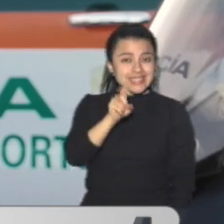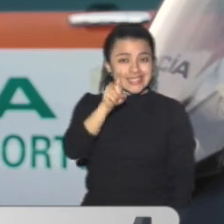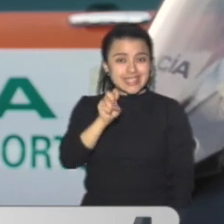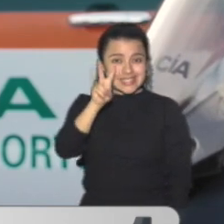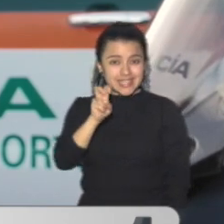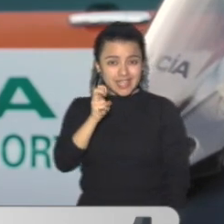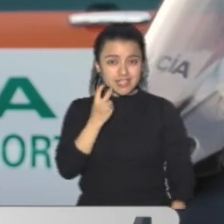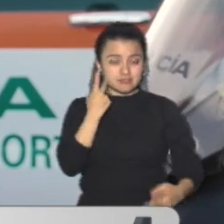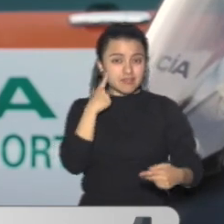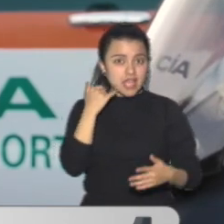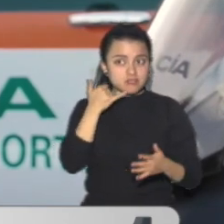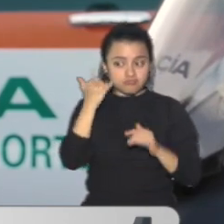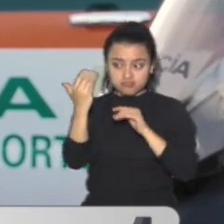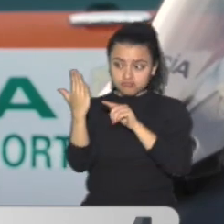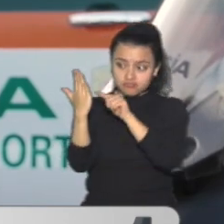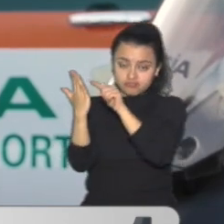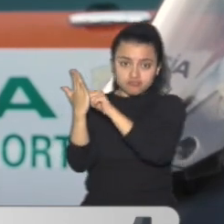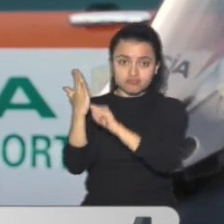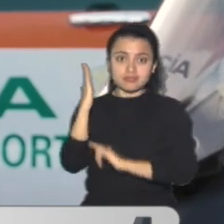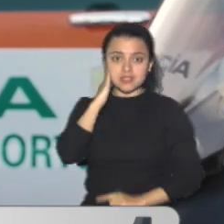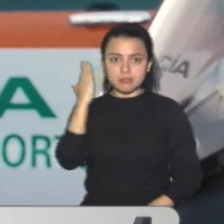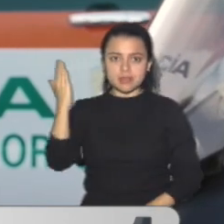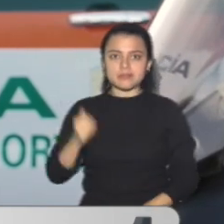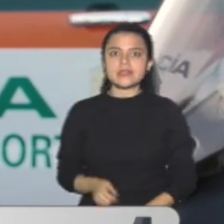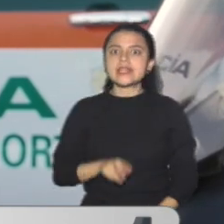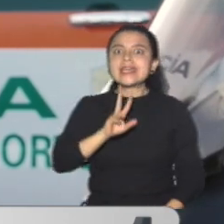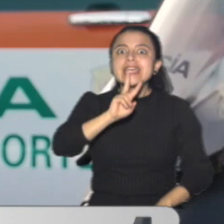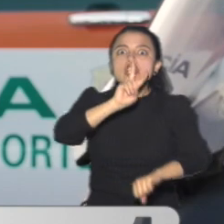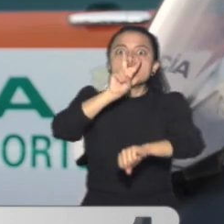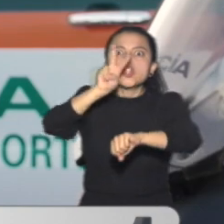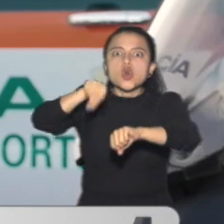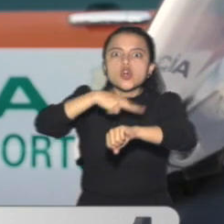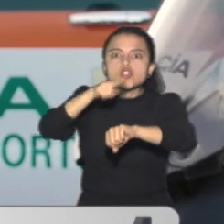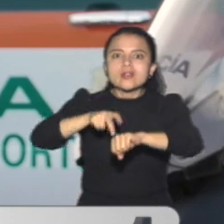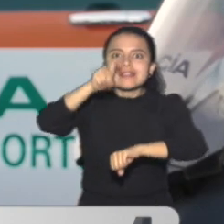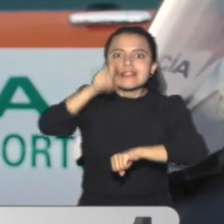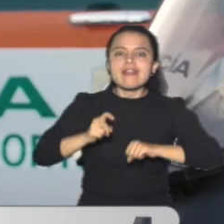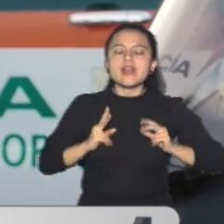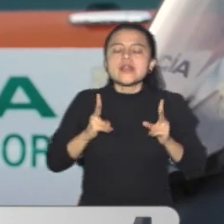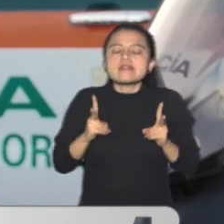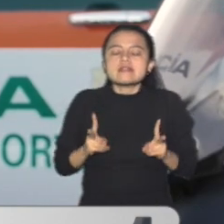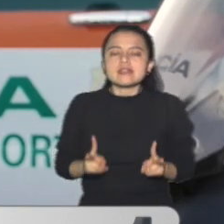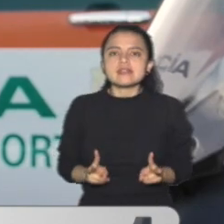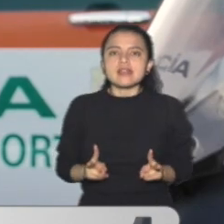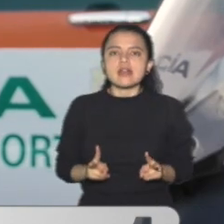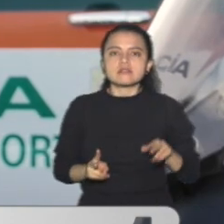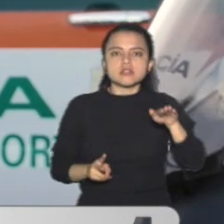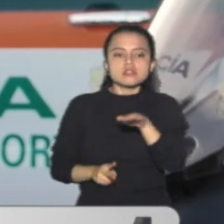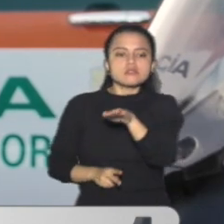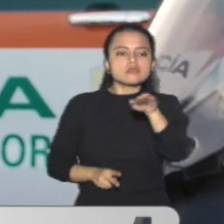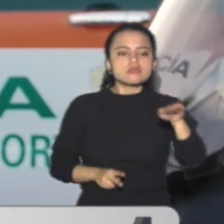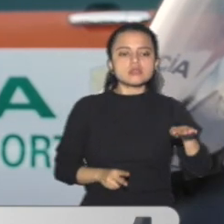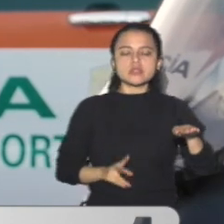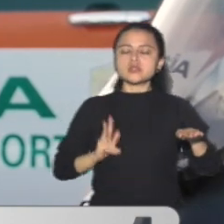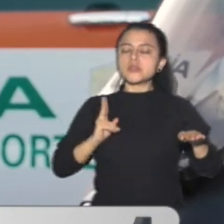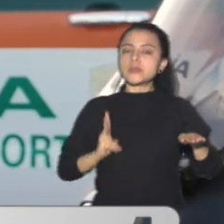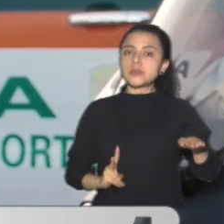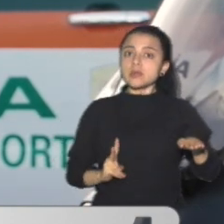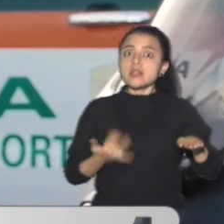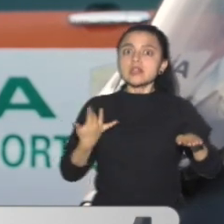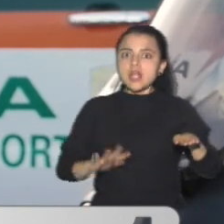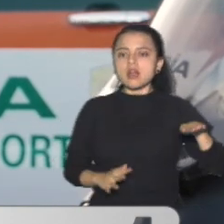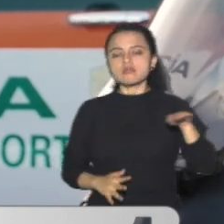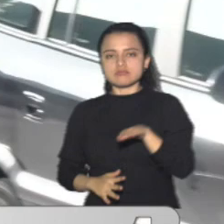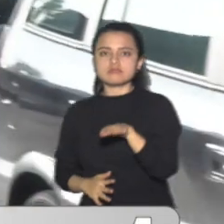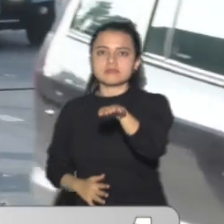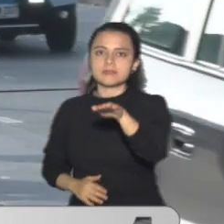planee el viaje para hacer pausas de activas cada dos horas respete los límites de velocidad las señales de tránsito y jamás conduzca bajo